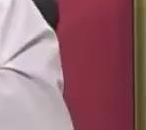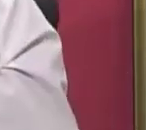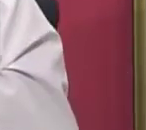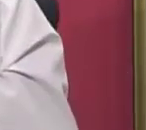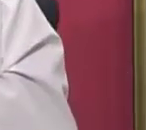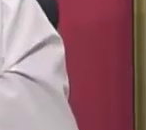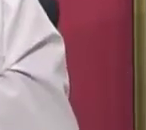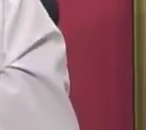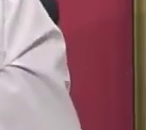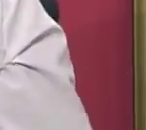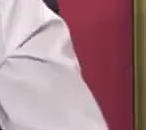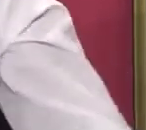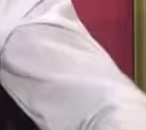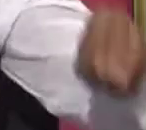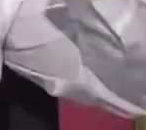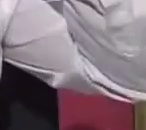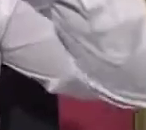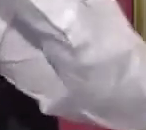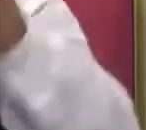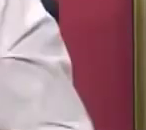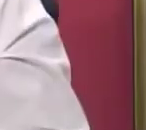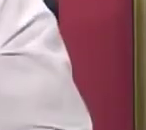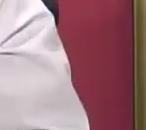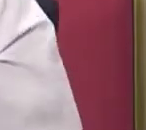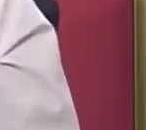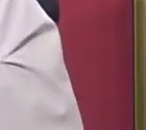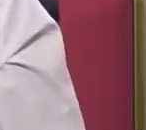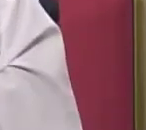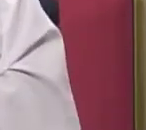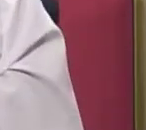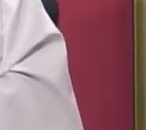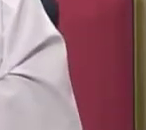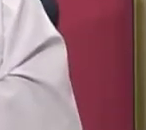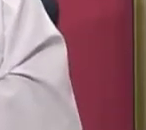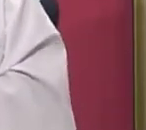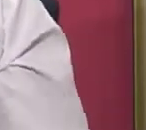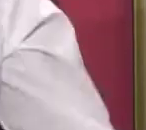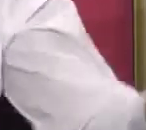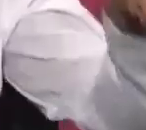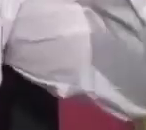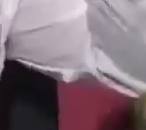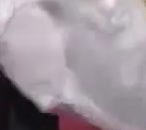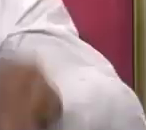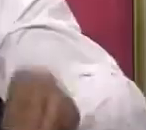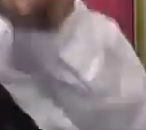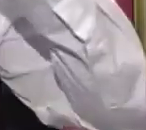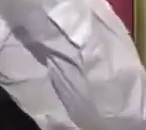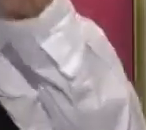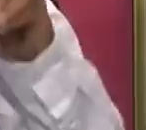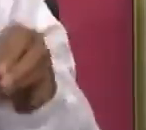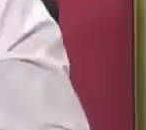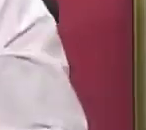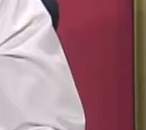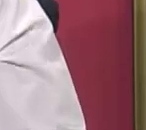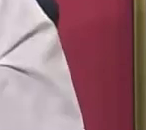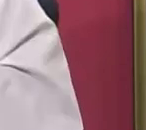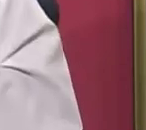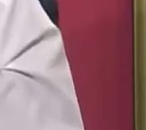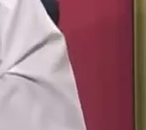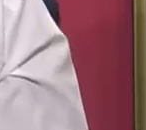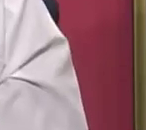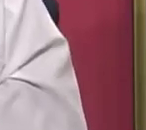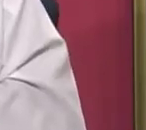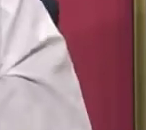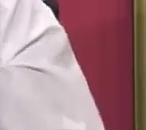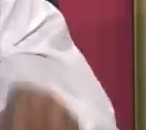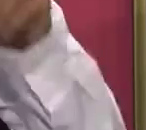todos los creyentes. Aunque sea el momento más difícil de nuestra vida, aunque sea el momento más duro de